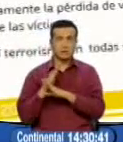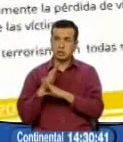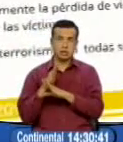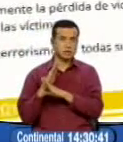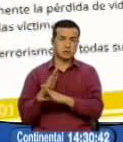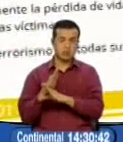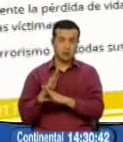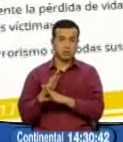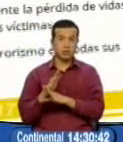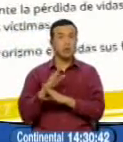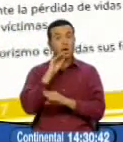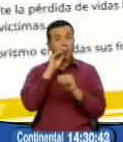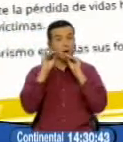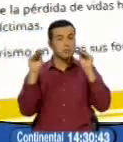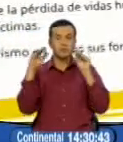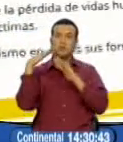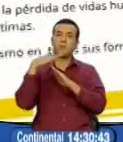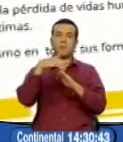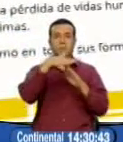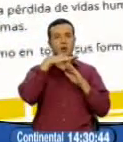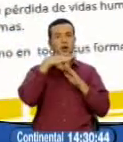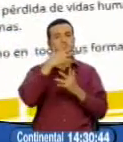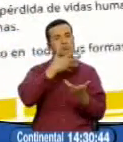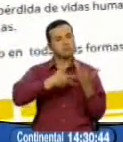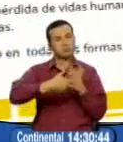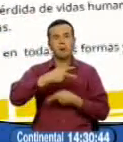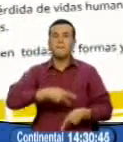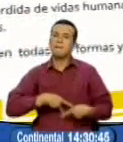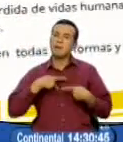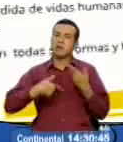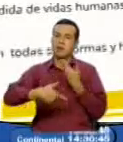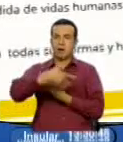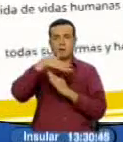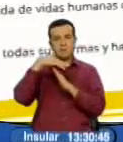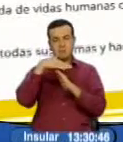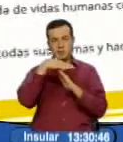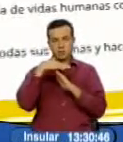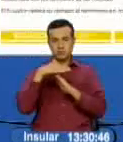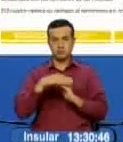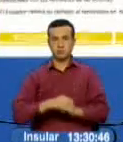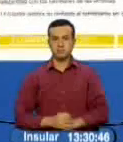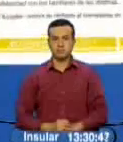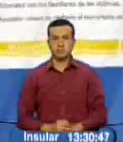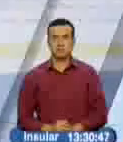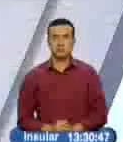formas y hace un llamado a la paz y a la convivencia pacífica entre los pueblos.